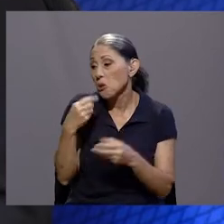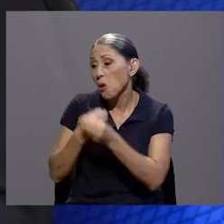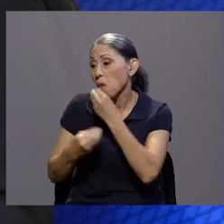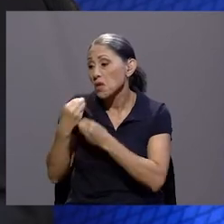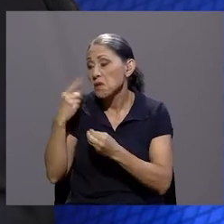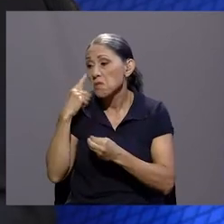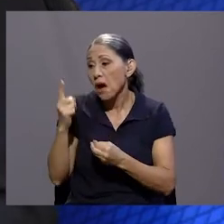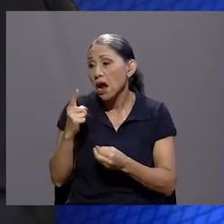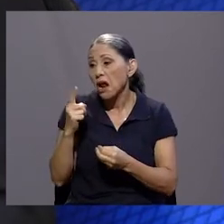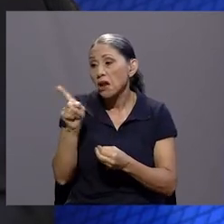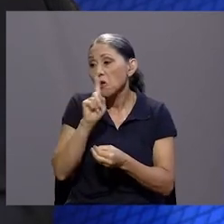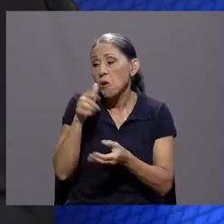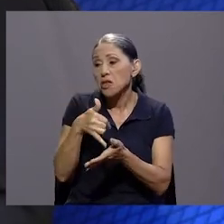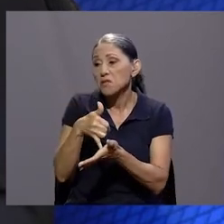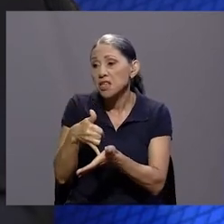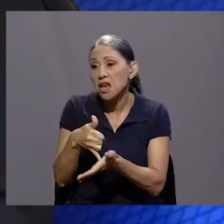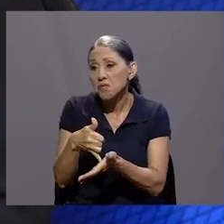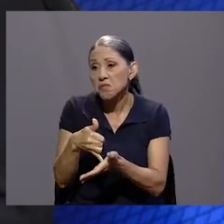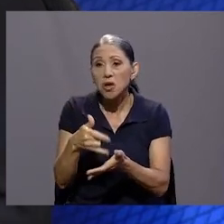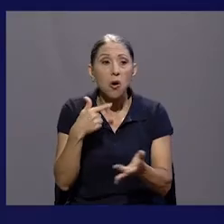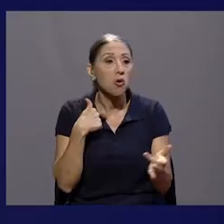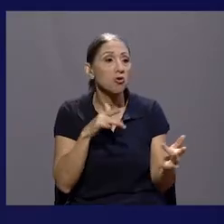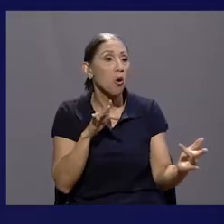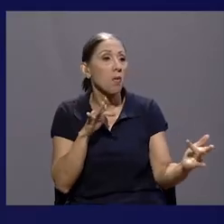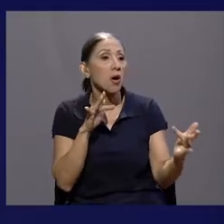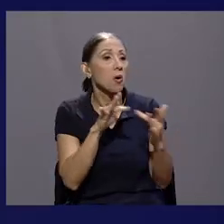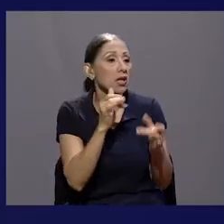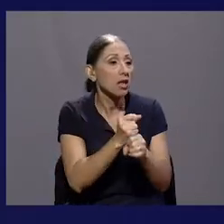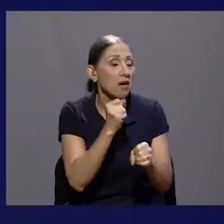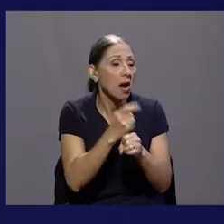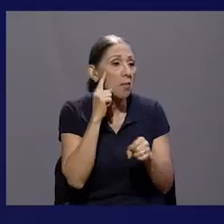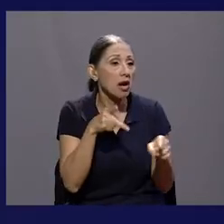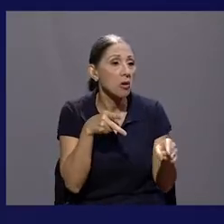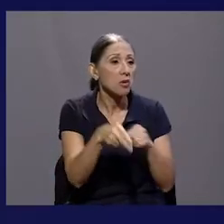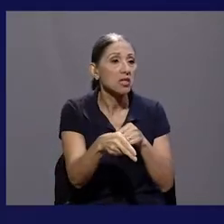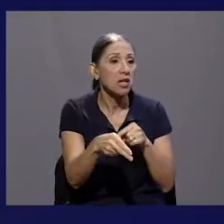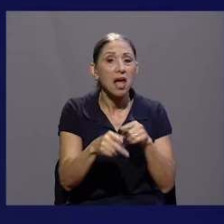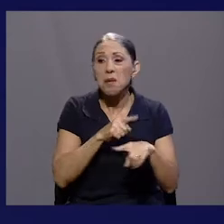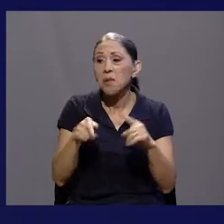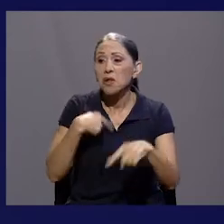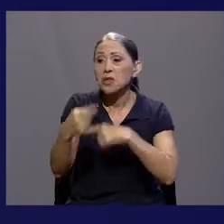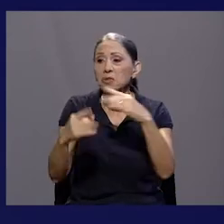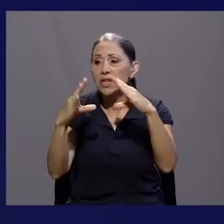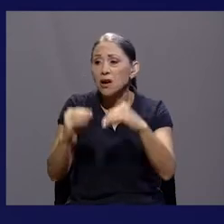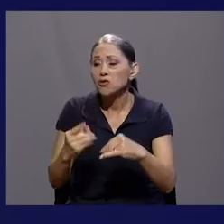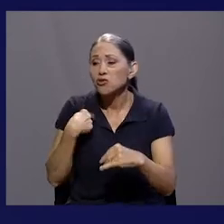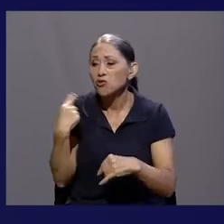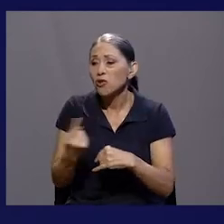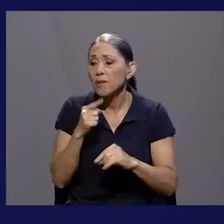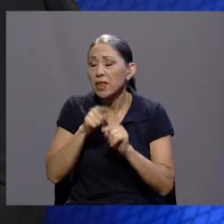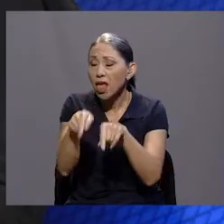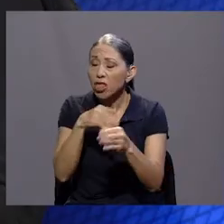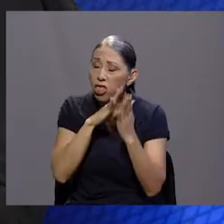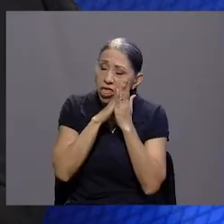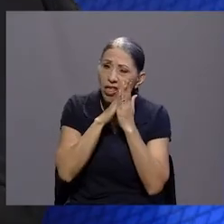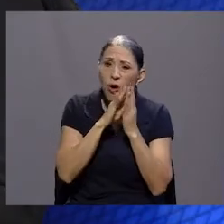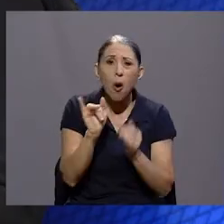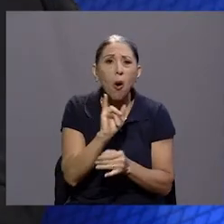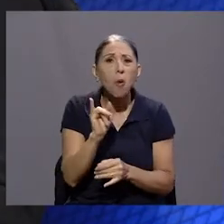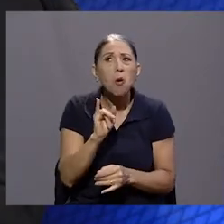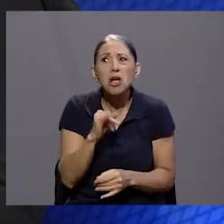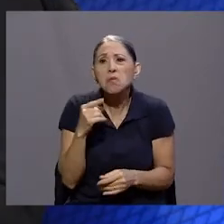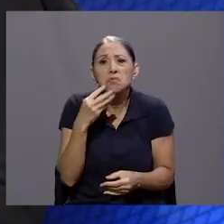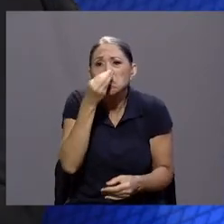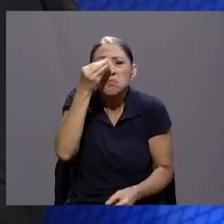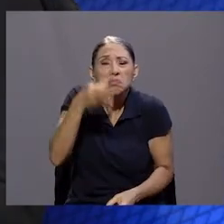pero estoy esperando que llegue la noche simplemente para acostarme y así han venido todos los días es importante prestar atención porque igual que